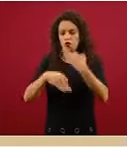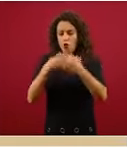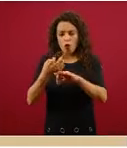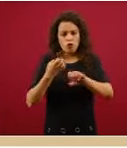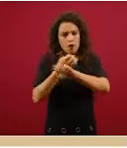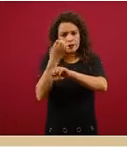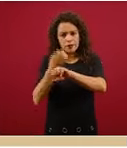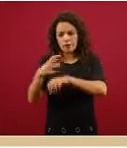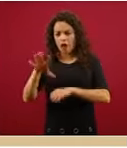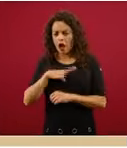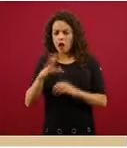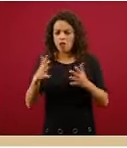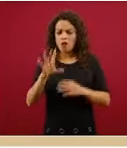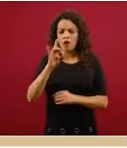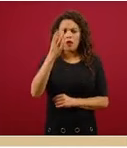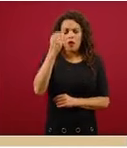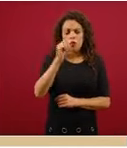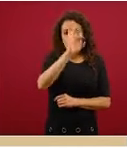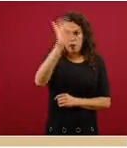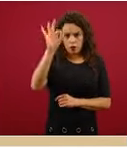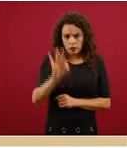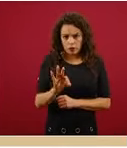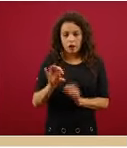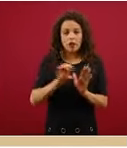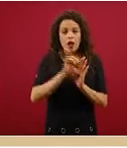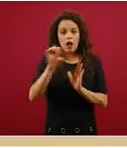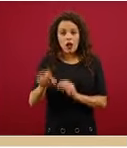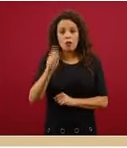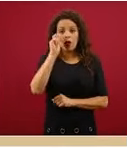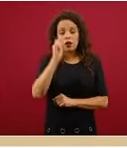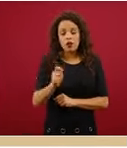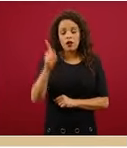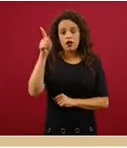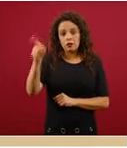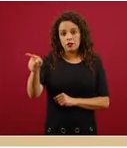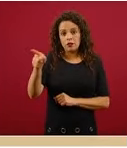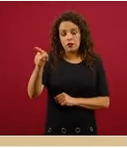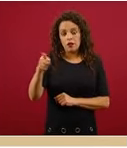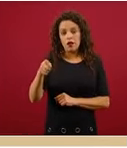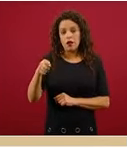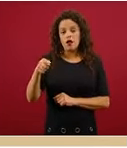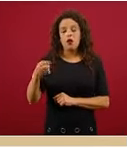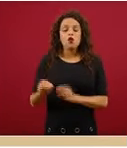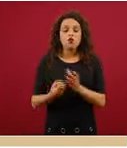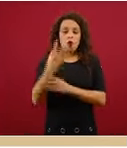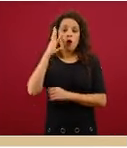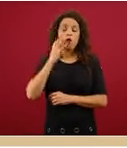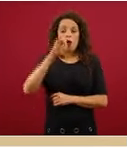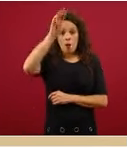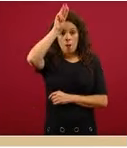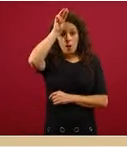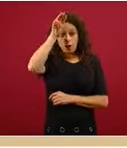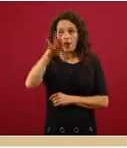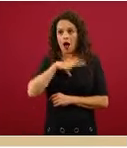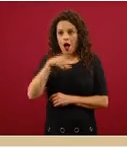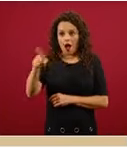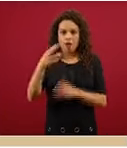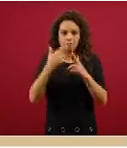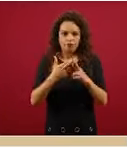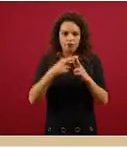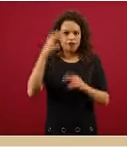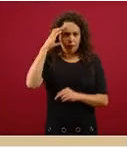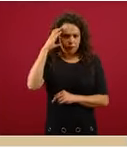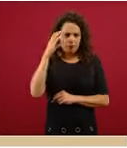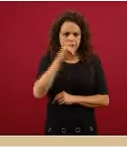al menos un 39%, como el caso de Nuevo León, disponibles de este tipo de camas, pero una gran